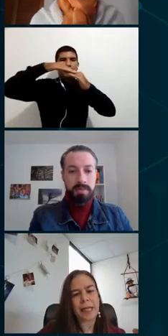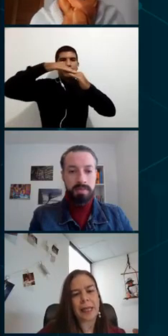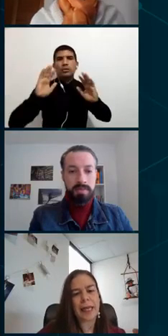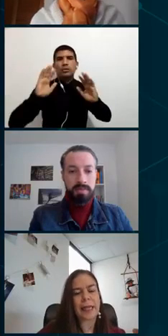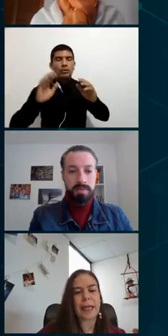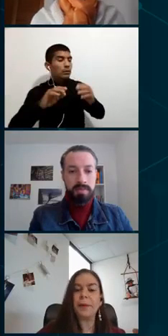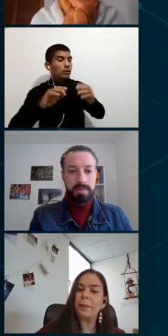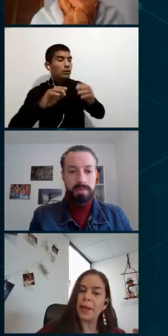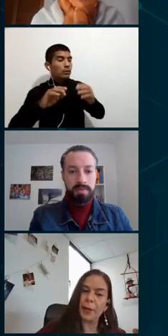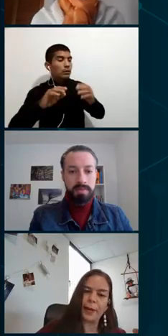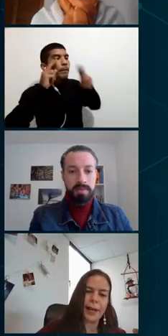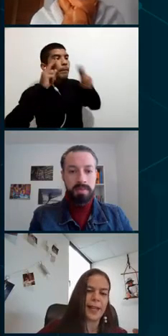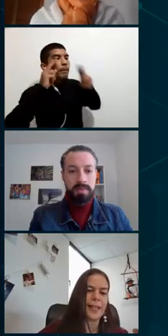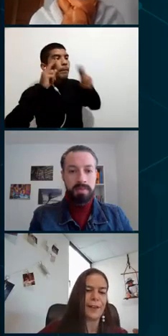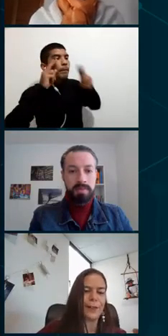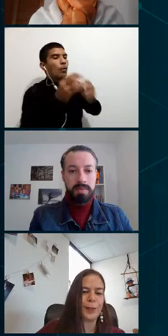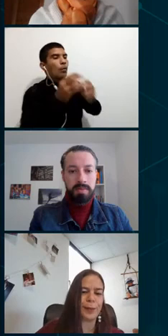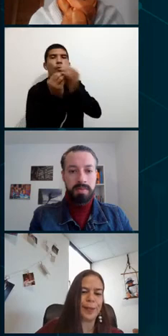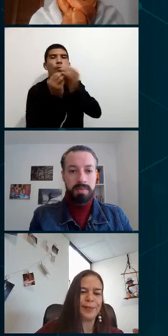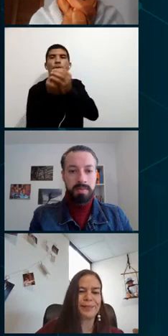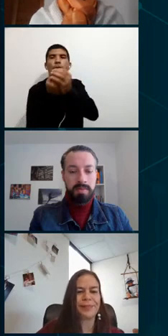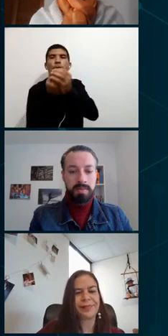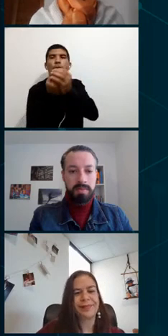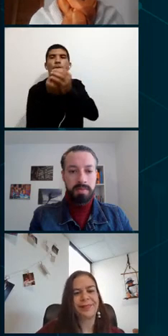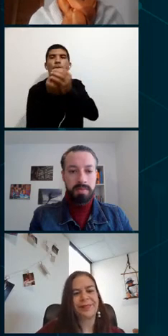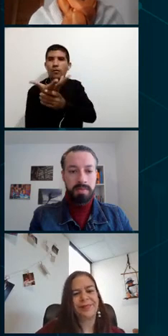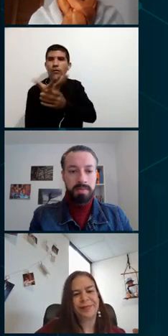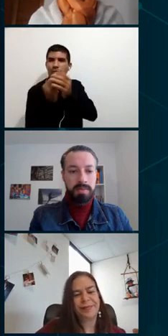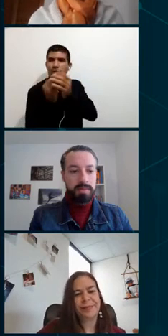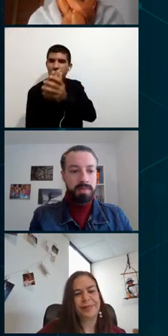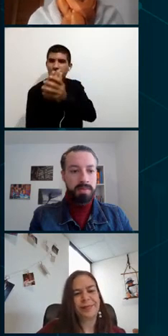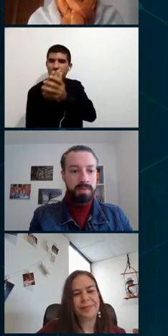Una cancha sintética, me imagino que una cancha de fútbol.